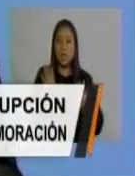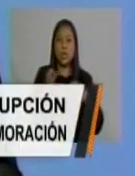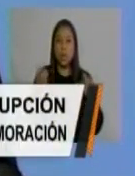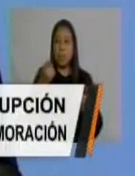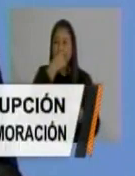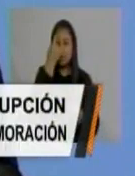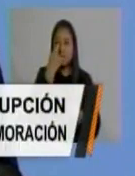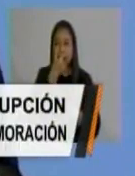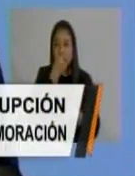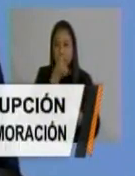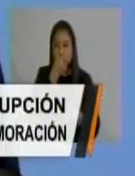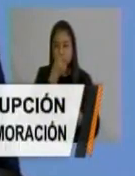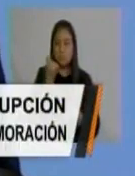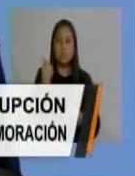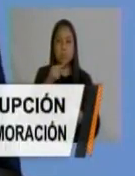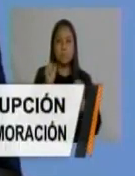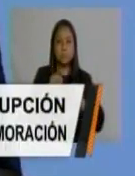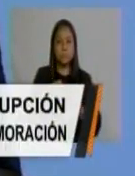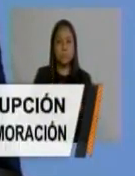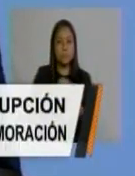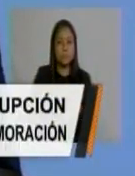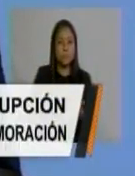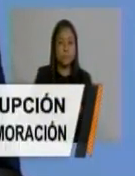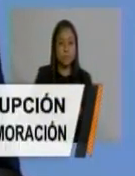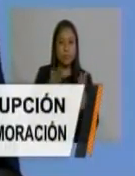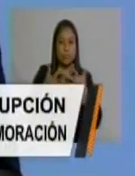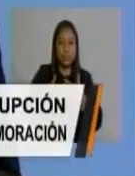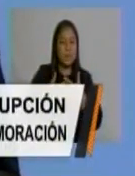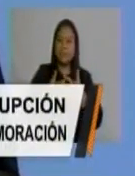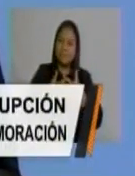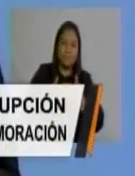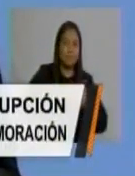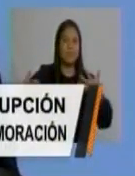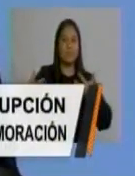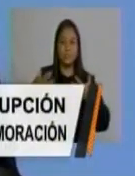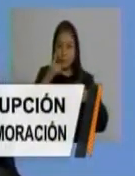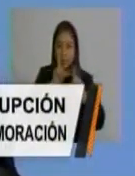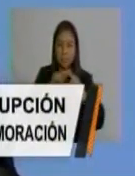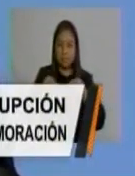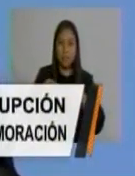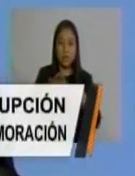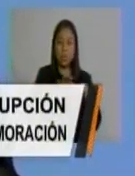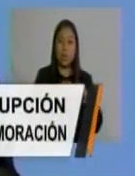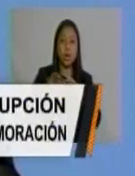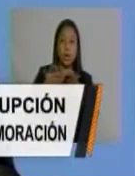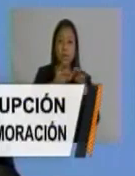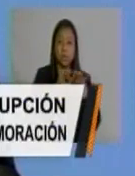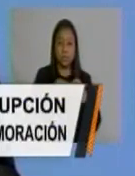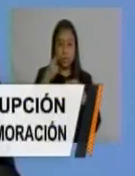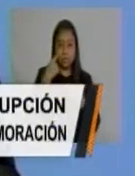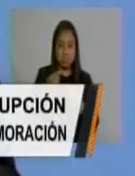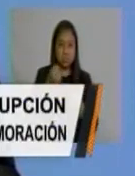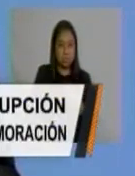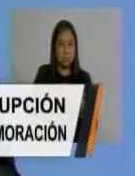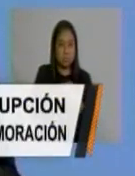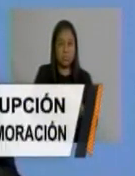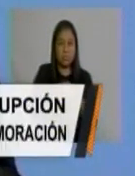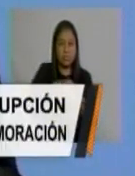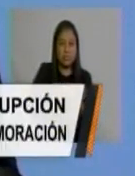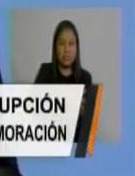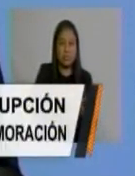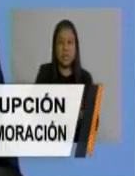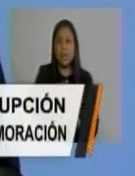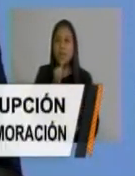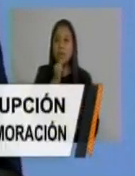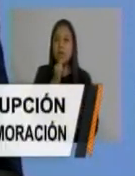realizar propuestas concretas que desarticulen las estructuras y organizaciones que han estado enquistadas en el sector